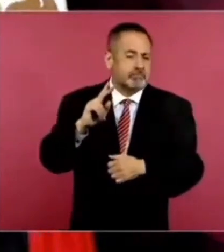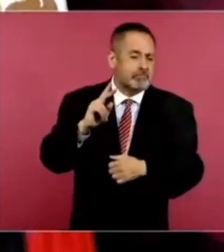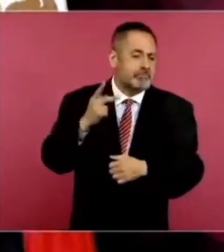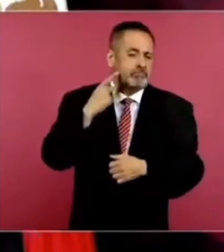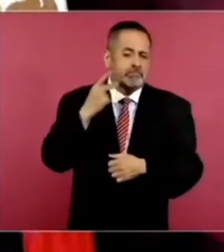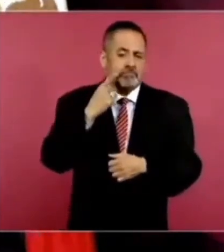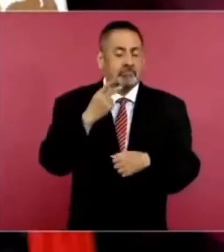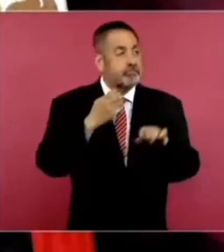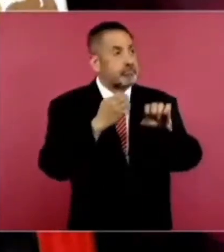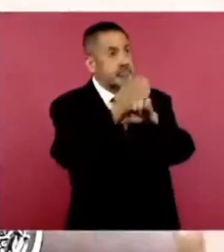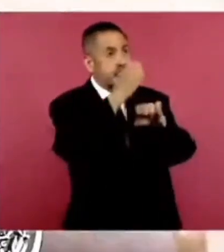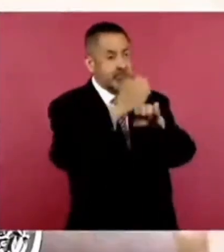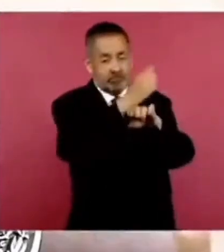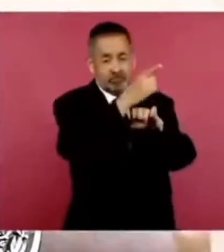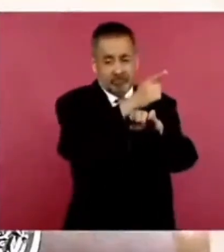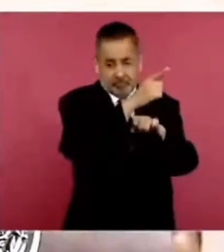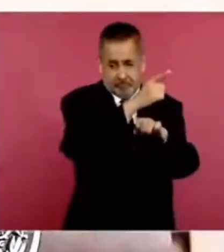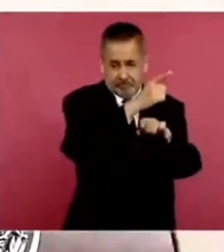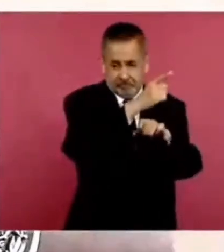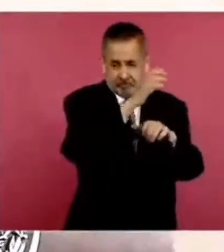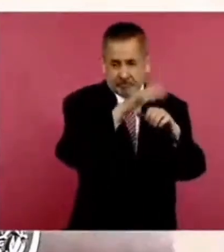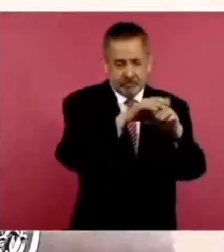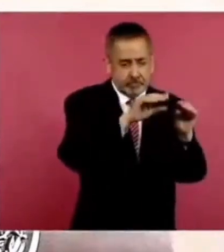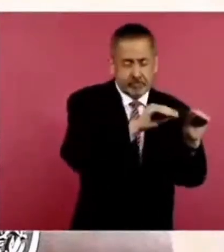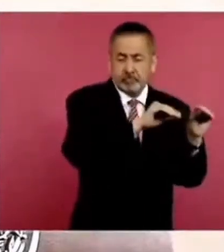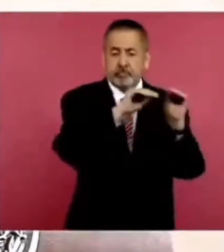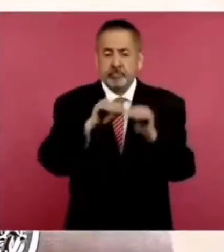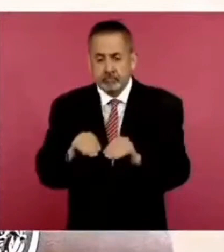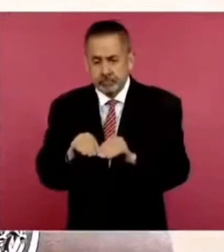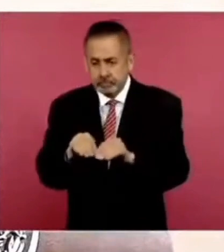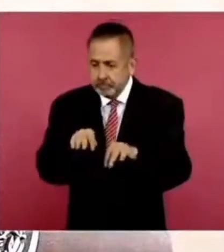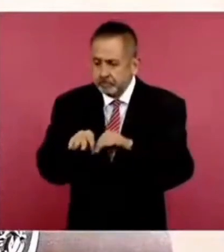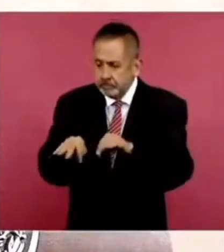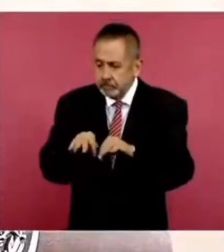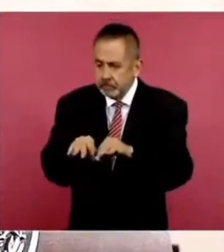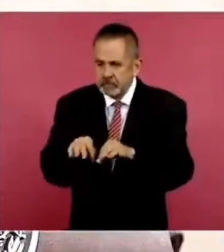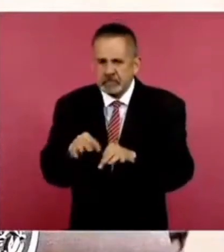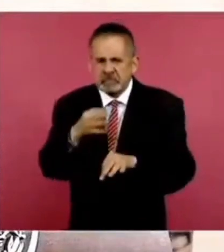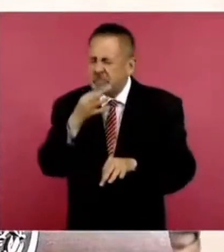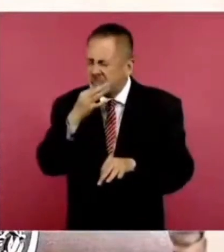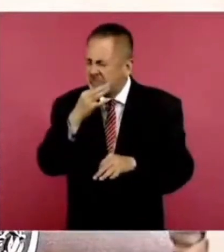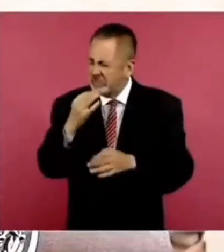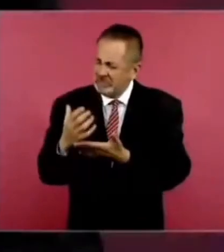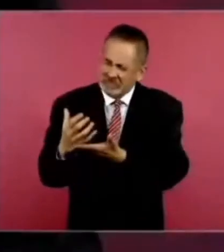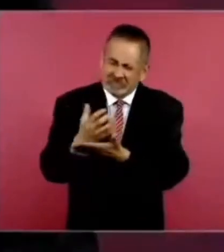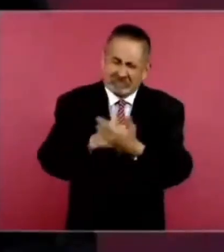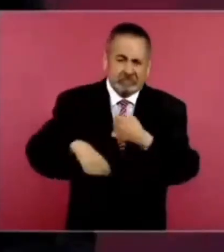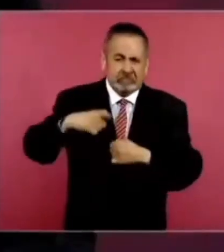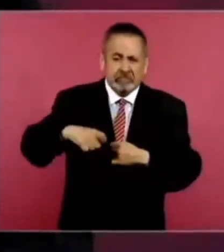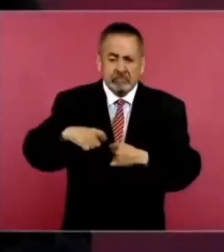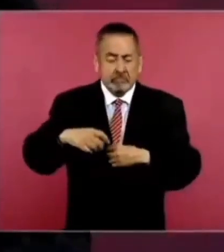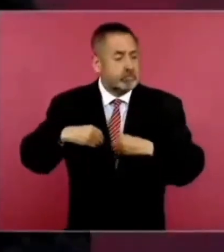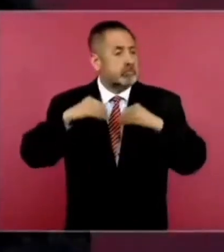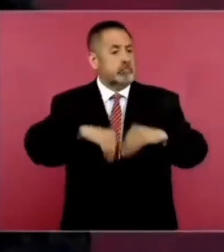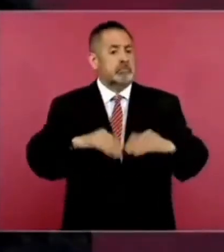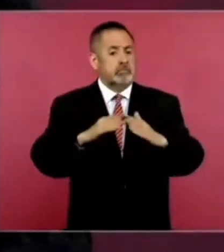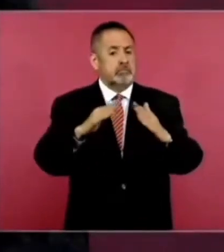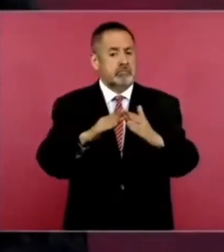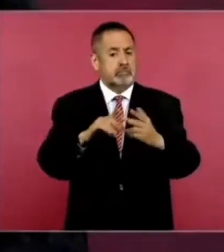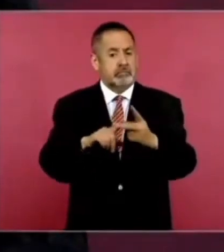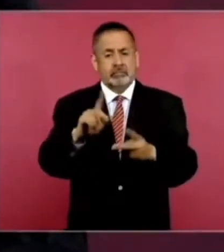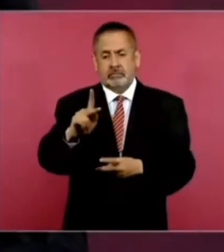llegara a la Ciudad de México a vivir en el Pedregal, a vivir en Las Lomas, a vivir en Santa Fe,